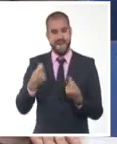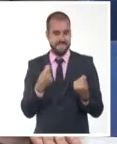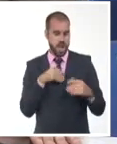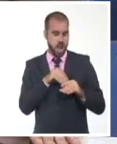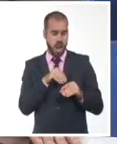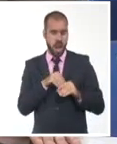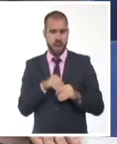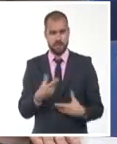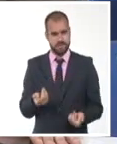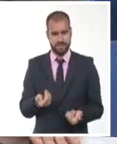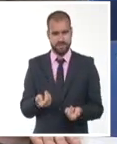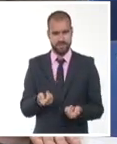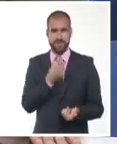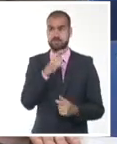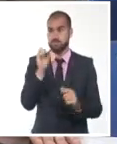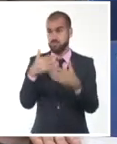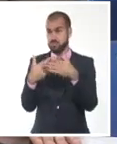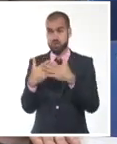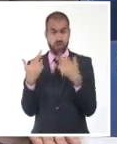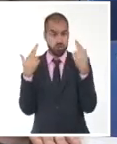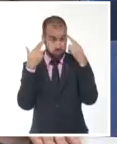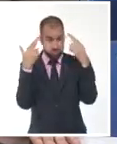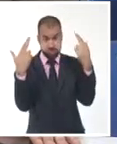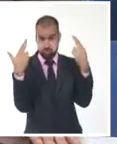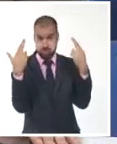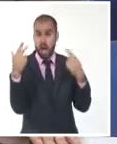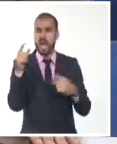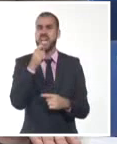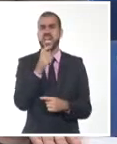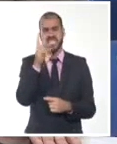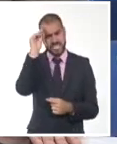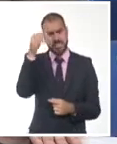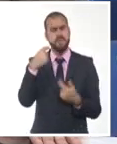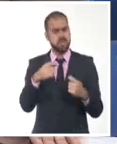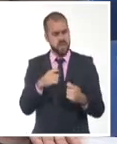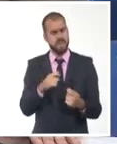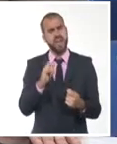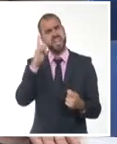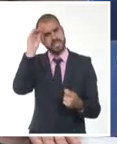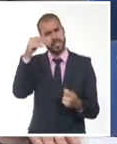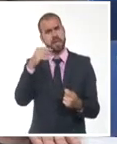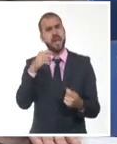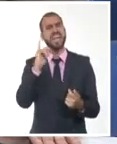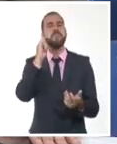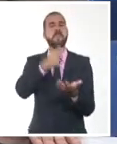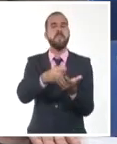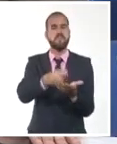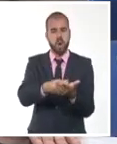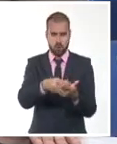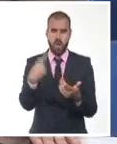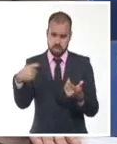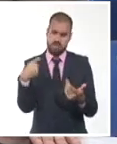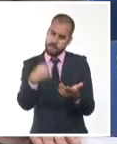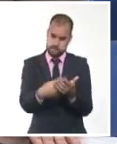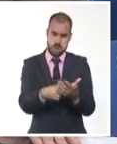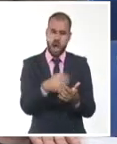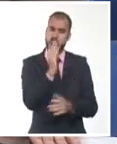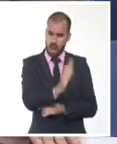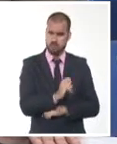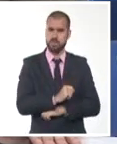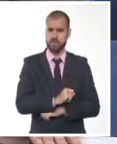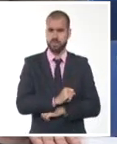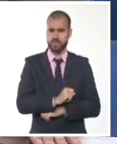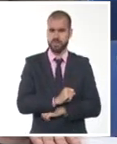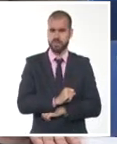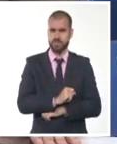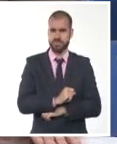grandes transnacionales comprometiéndose con pagar impuestos justos y salarios dignos en los países pobres. Imagínense a